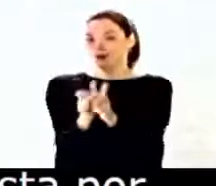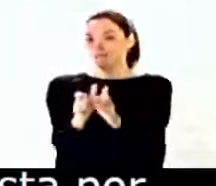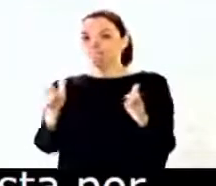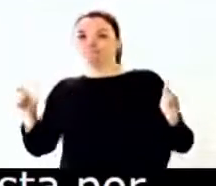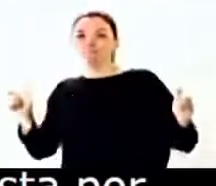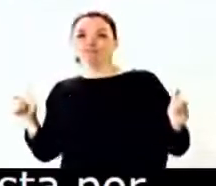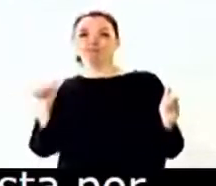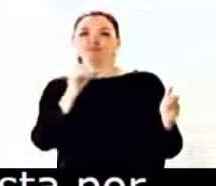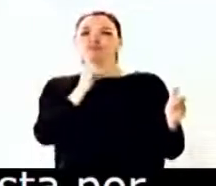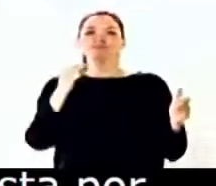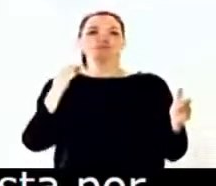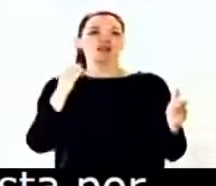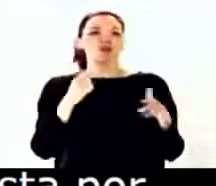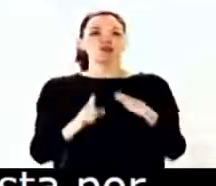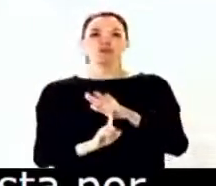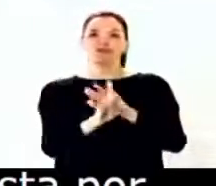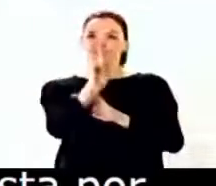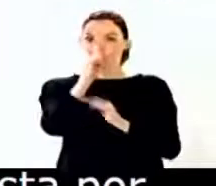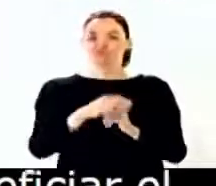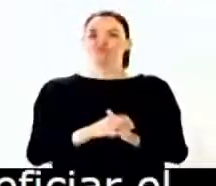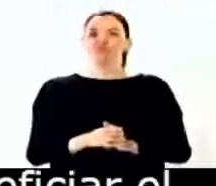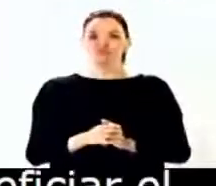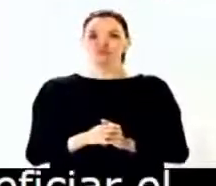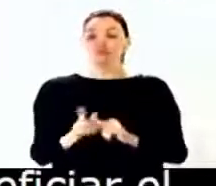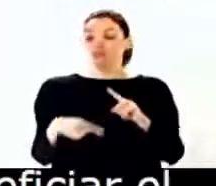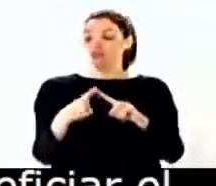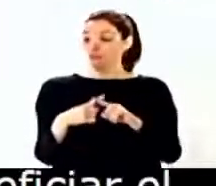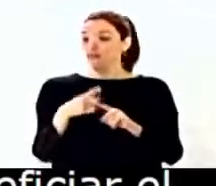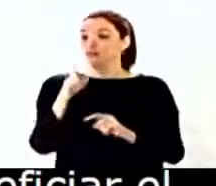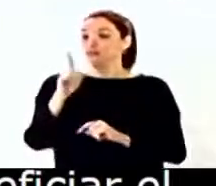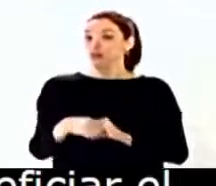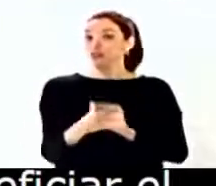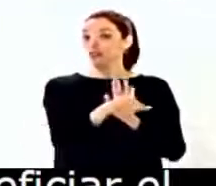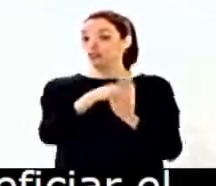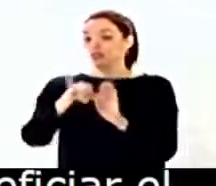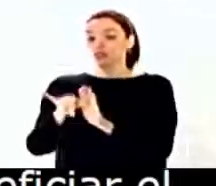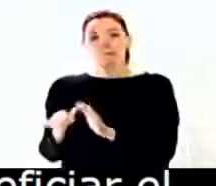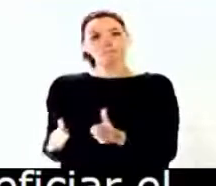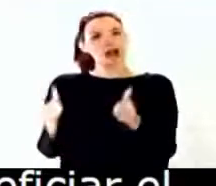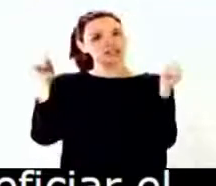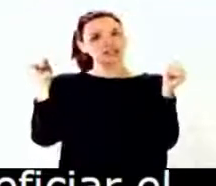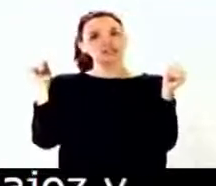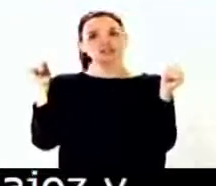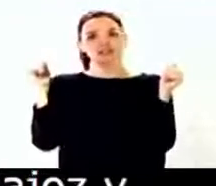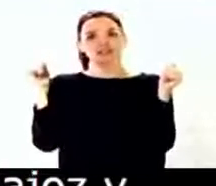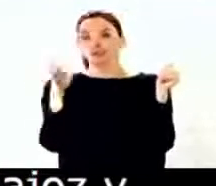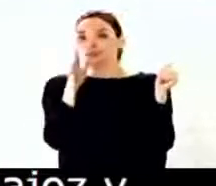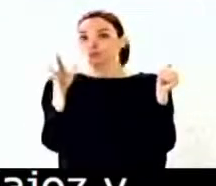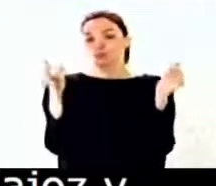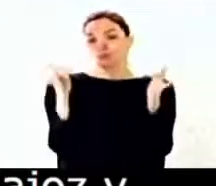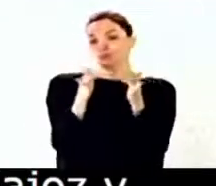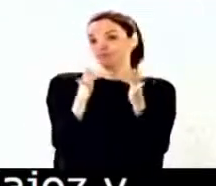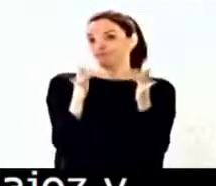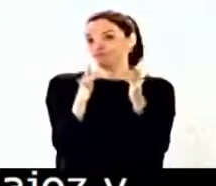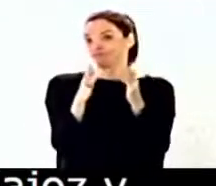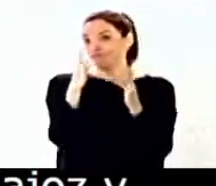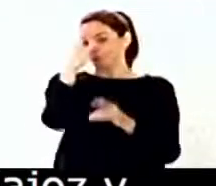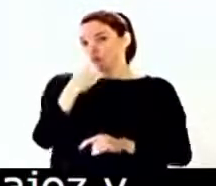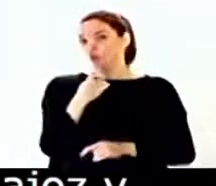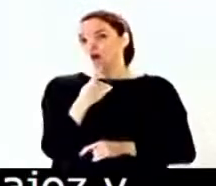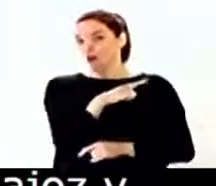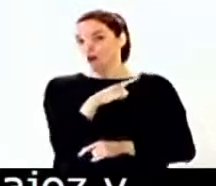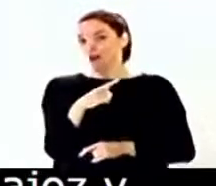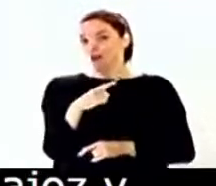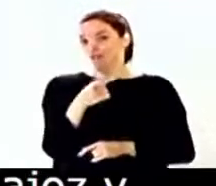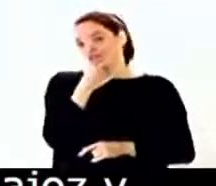de la ciudad de Badajoz. Y además la va a poner más cerca aún de nuestros queridos vecinos portugueses. Por